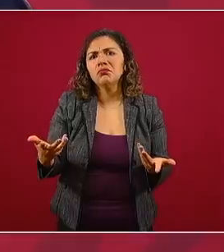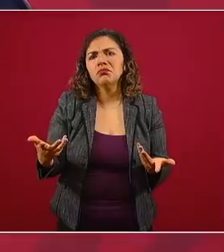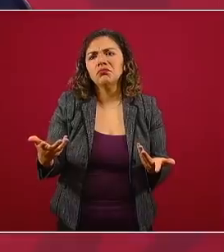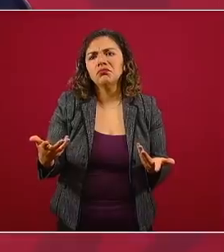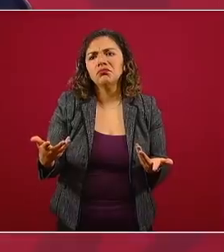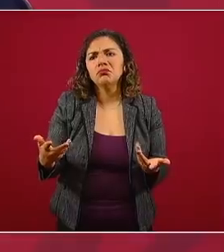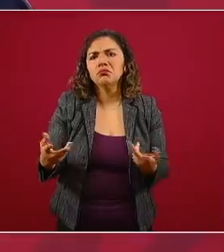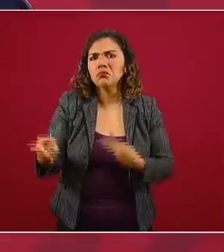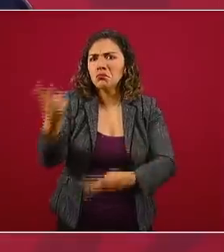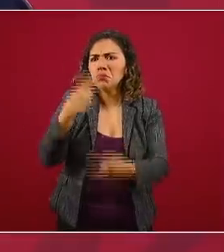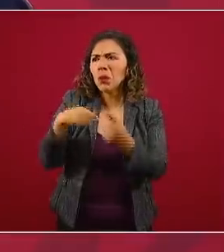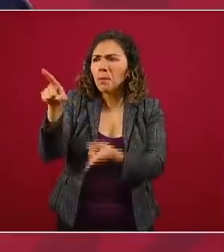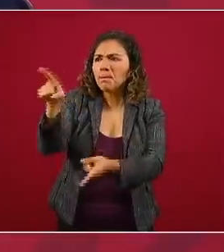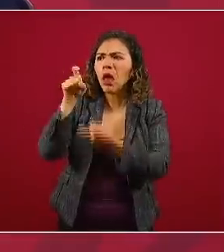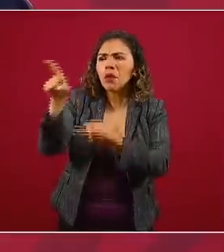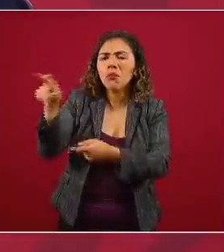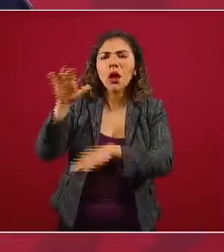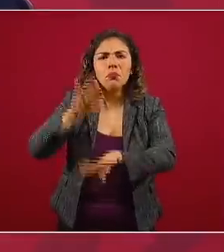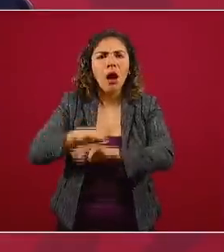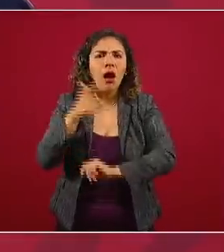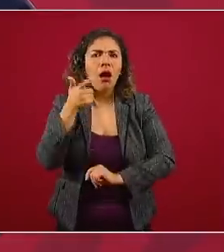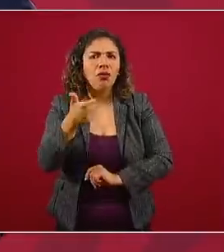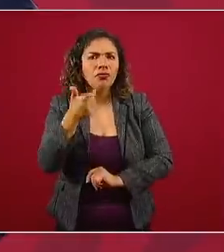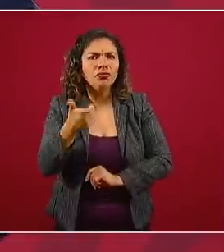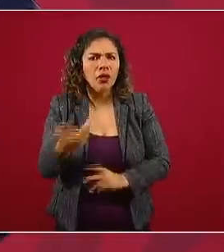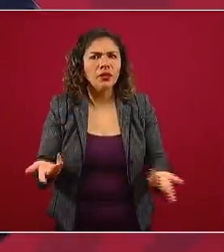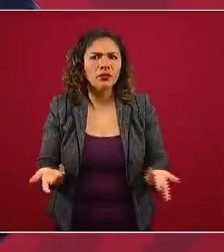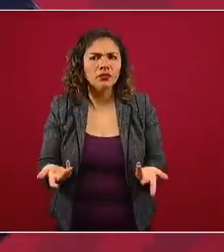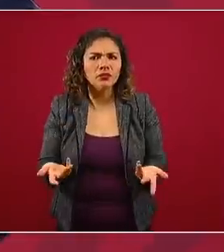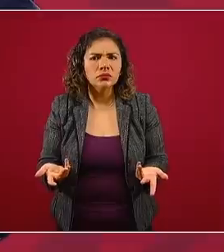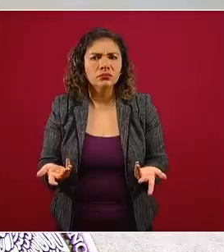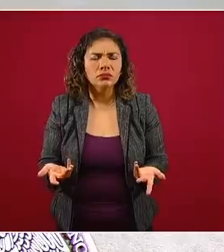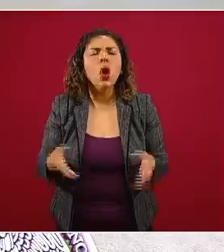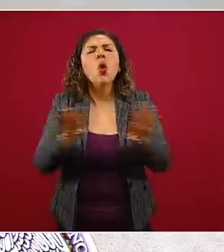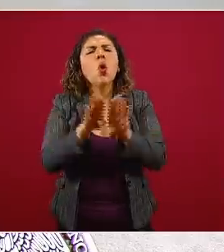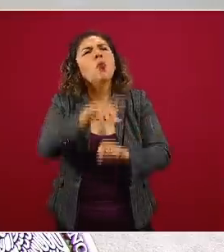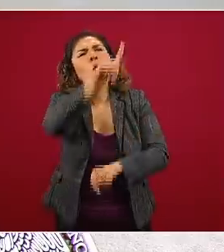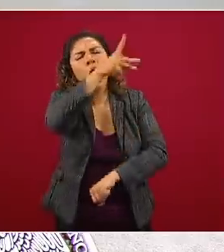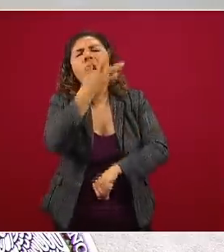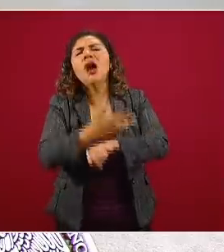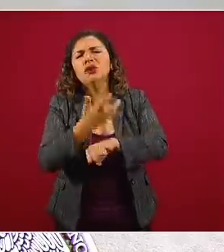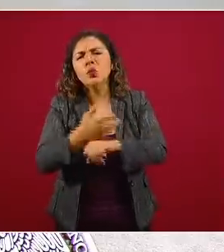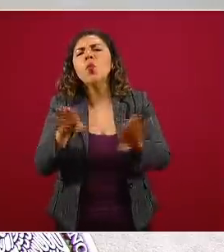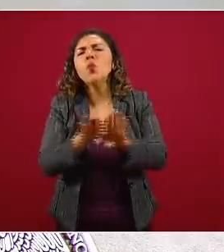obtener recursos como le hacen en eeuu